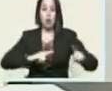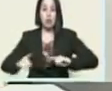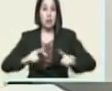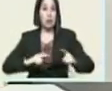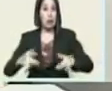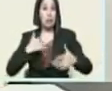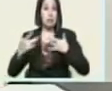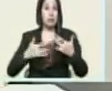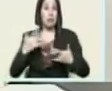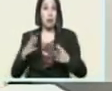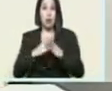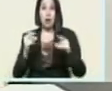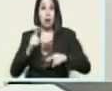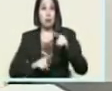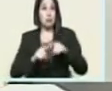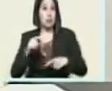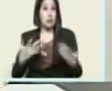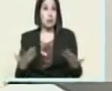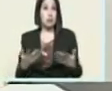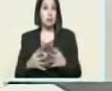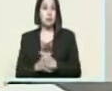mundo, activado todo el mundo.